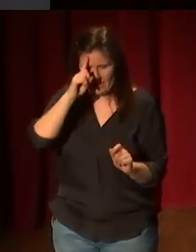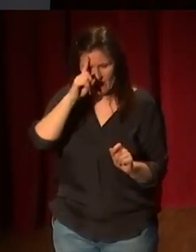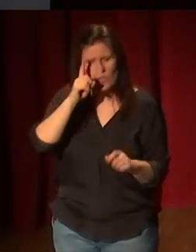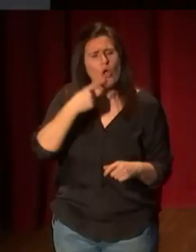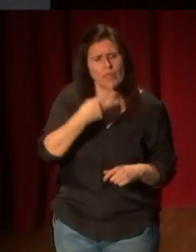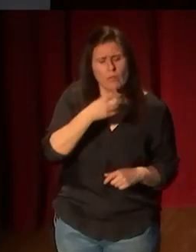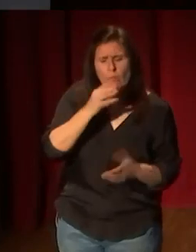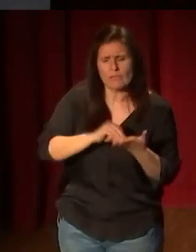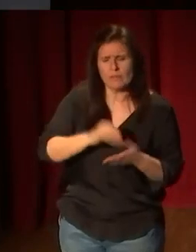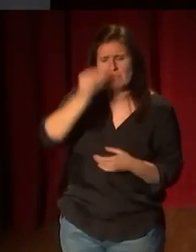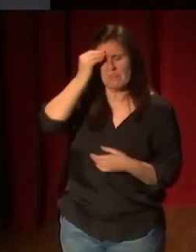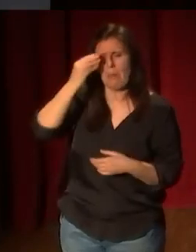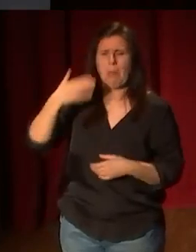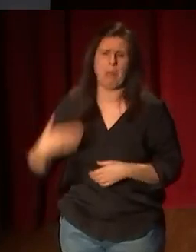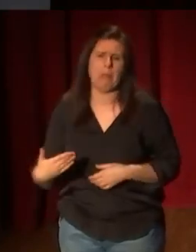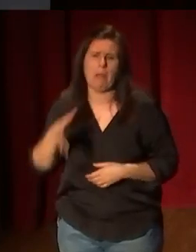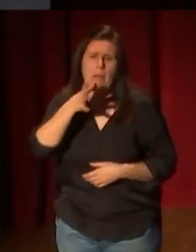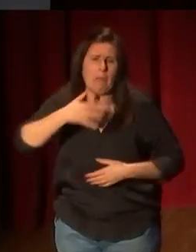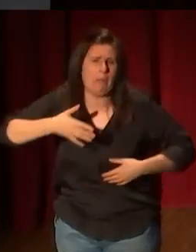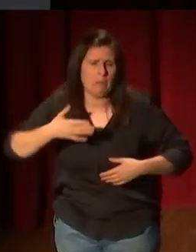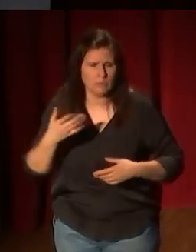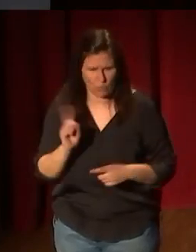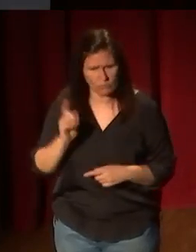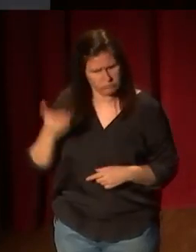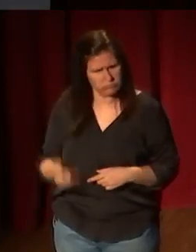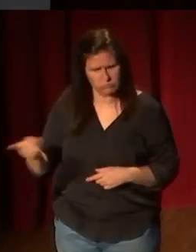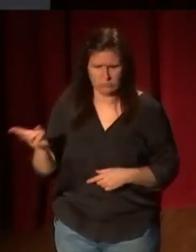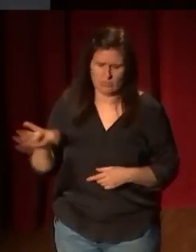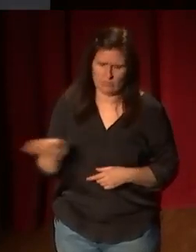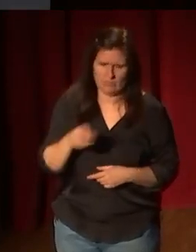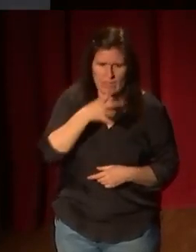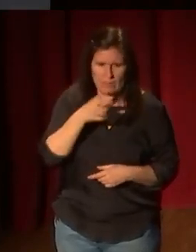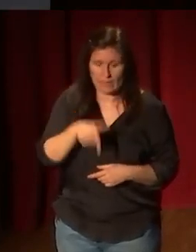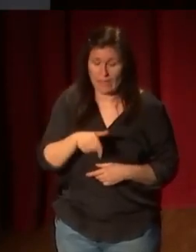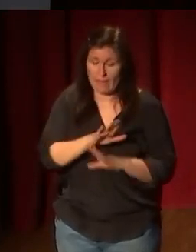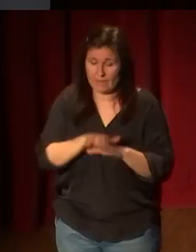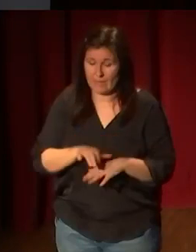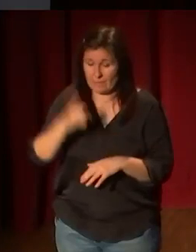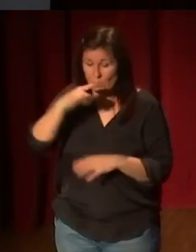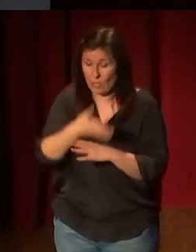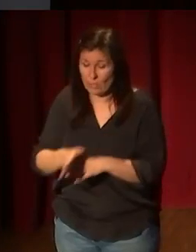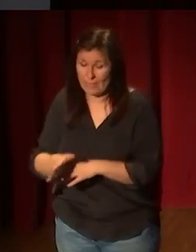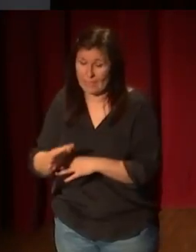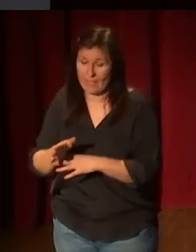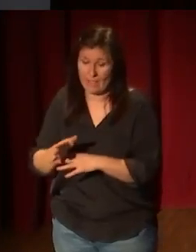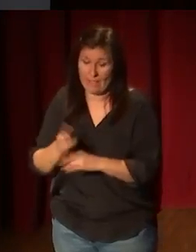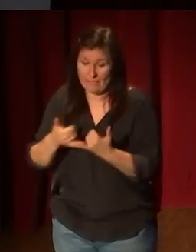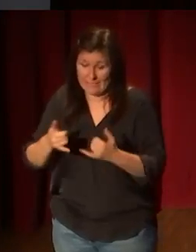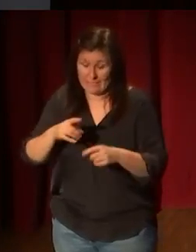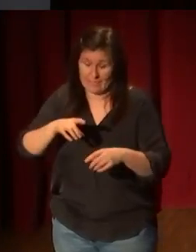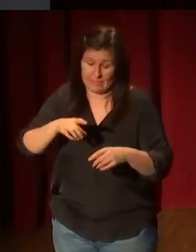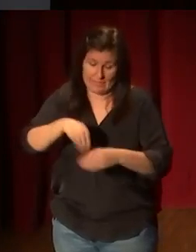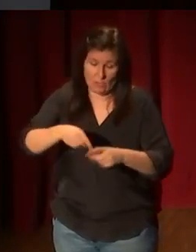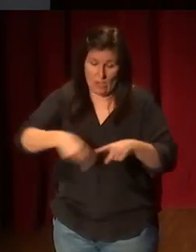suficiente importancia dio la manera de acabar no solamente con las tauromaquias sino con todas las fiestas en el interior de la